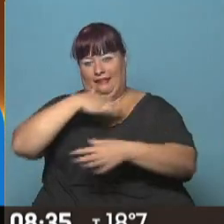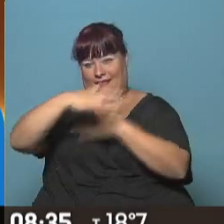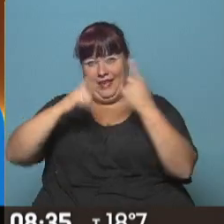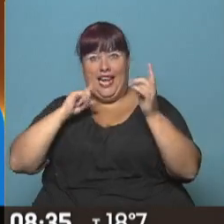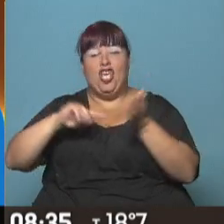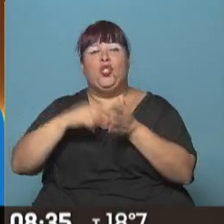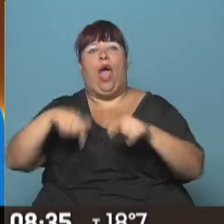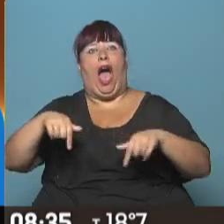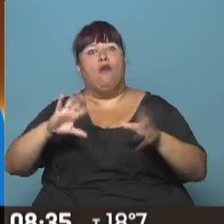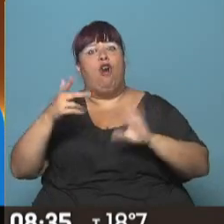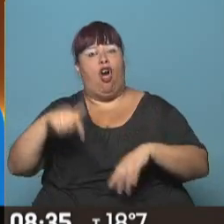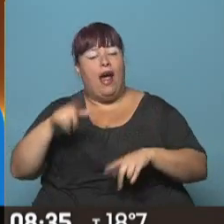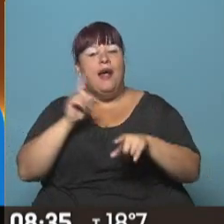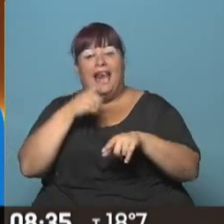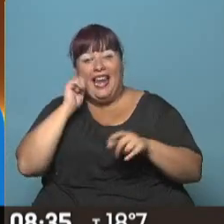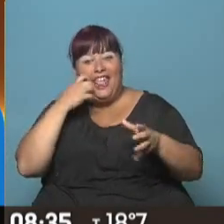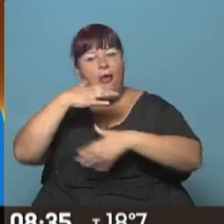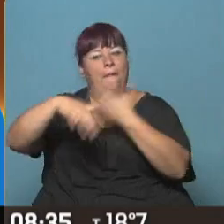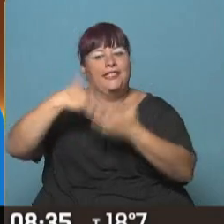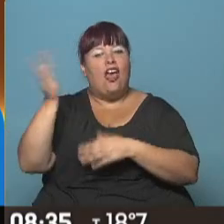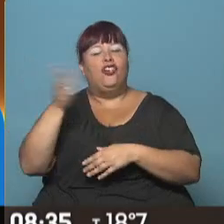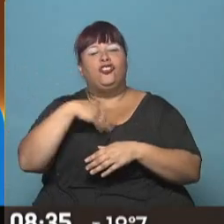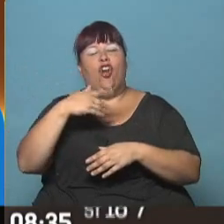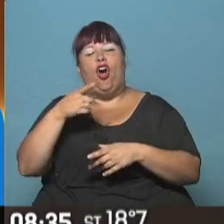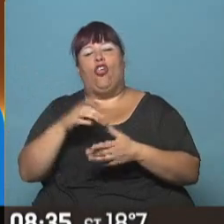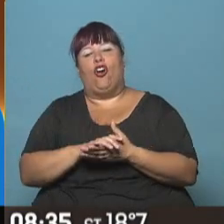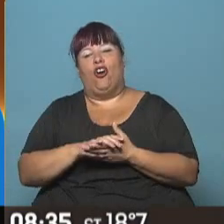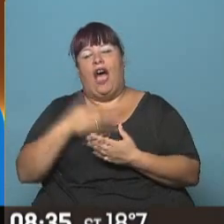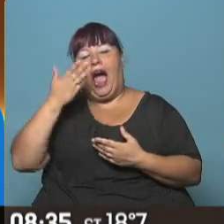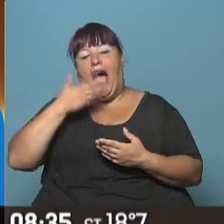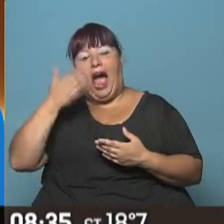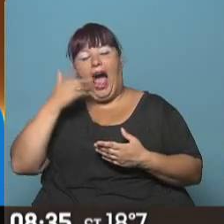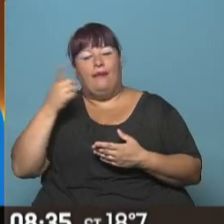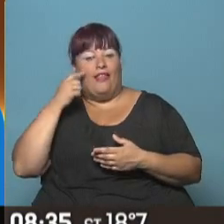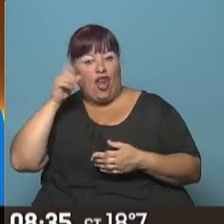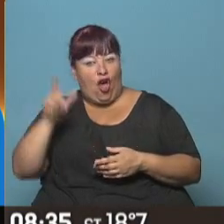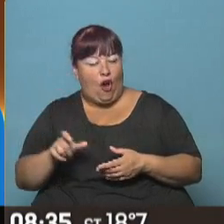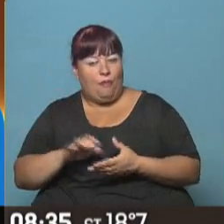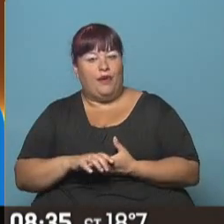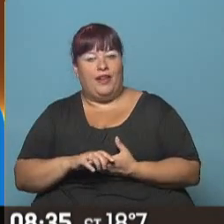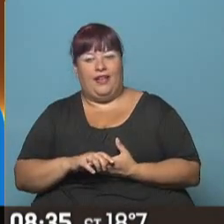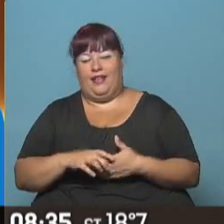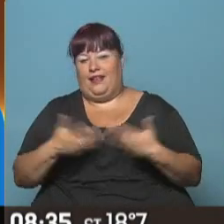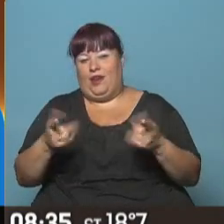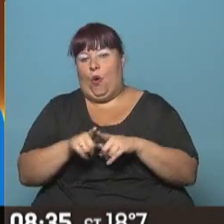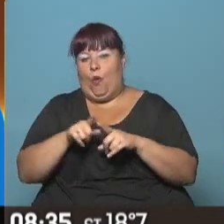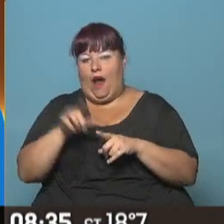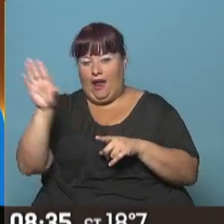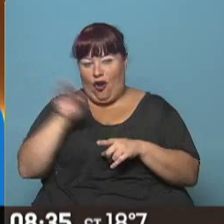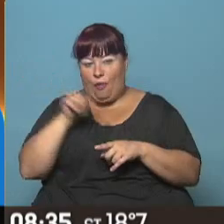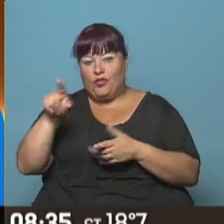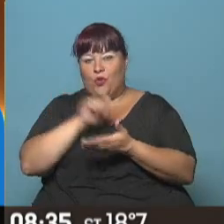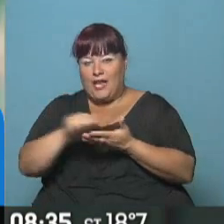significa la ciudad contemporánea. Y es interesante porque todos los parlamentos en off de Le Corbusier son sacados de